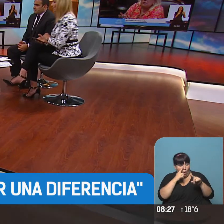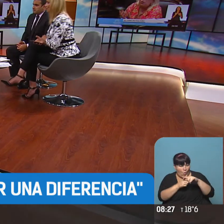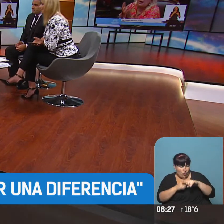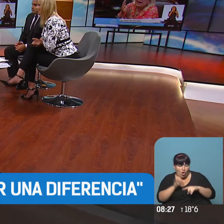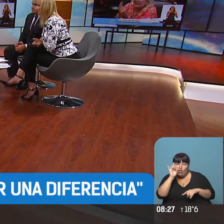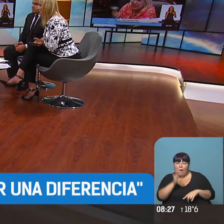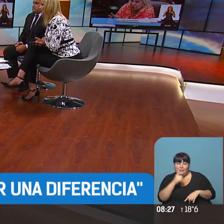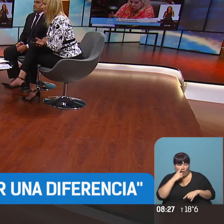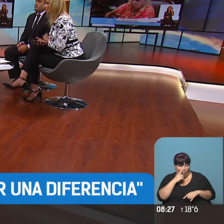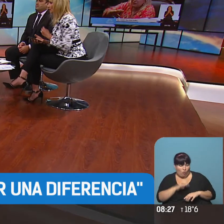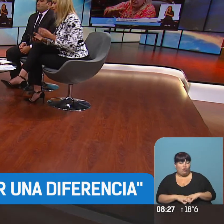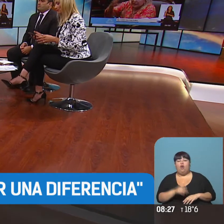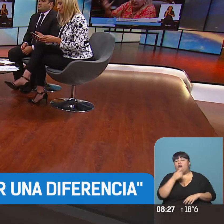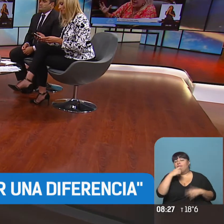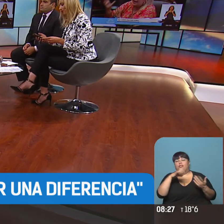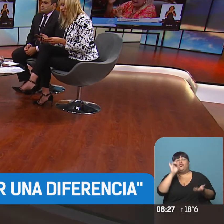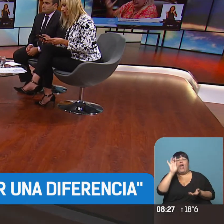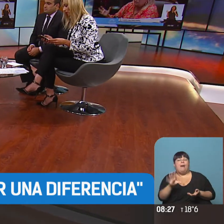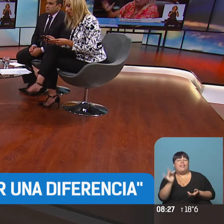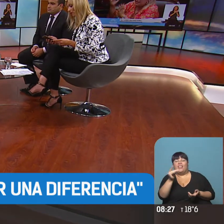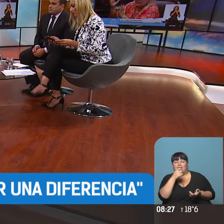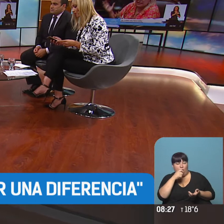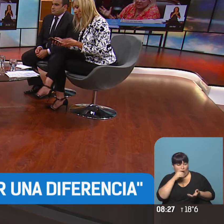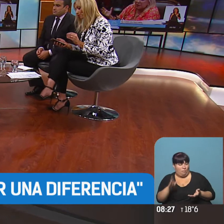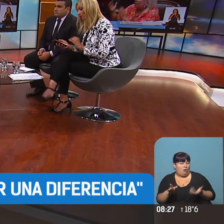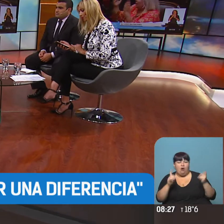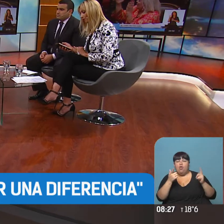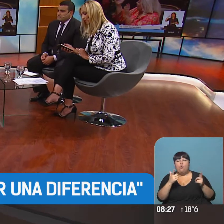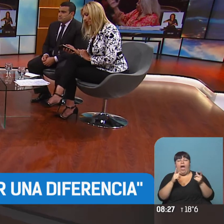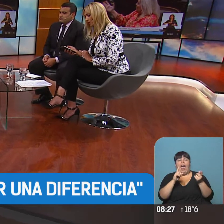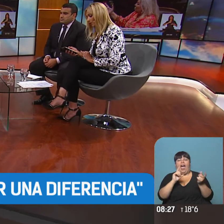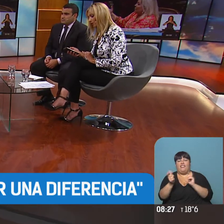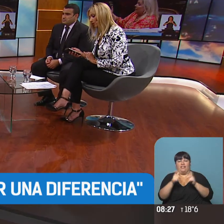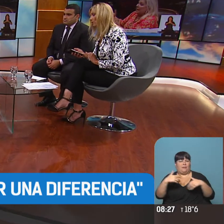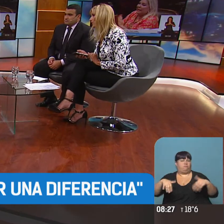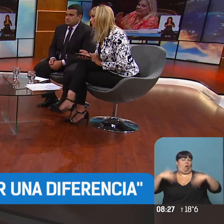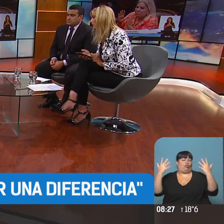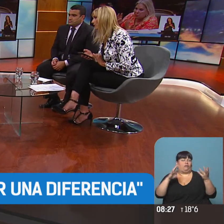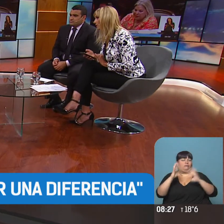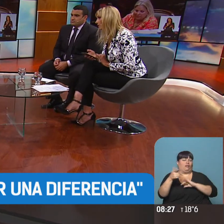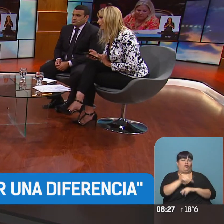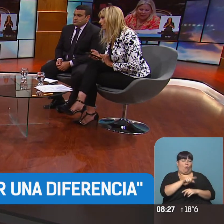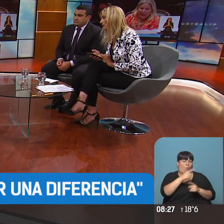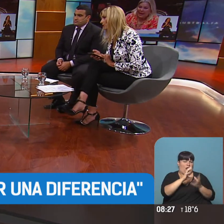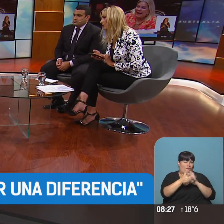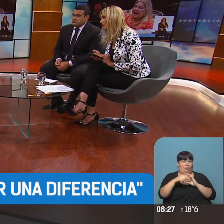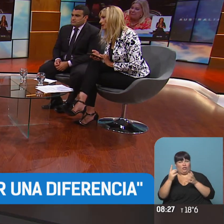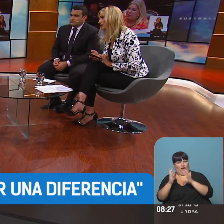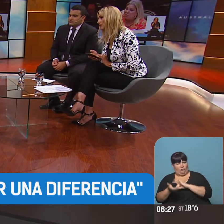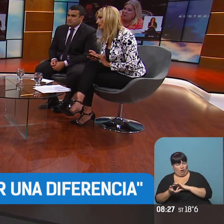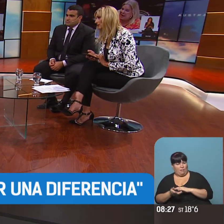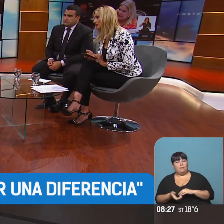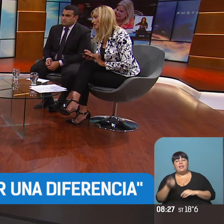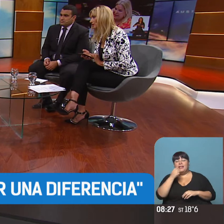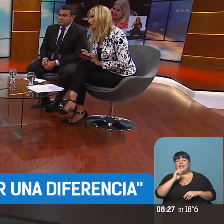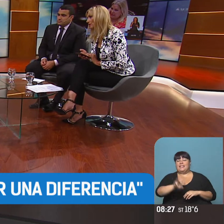solamente junio, sí, o si se quiere solamente diciembre, sí, no hay una diferencia sustancial entre un sistema y otro. Entonces, cuando viene